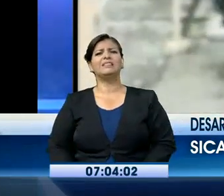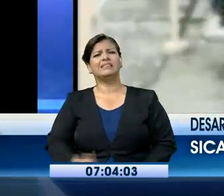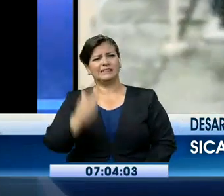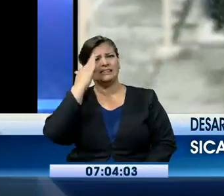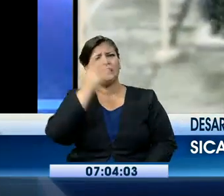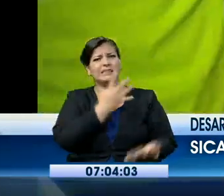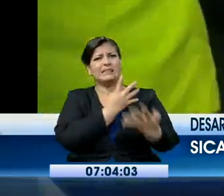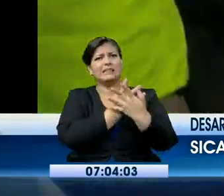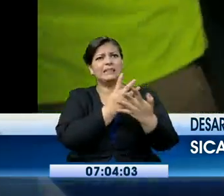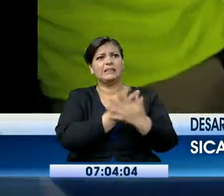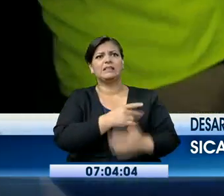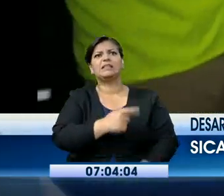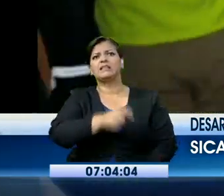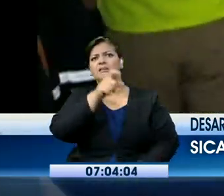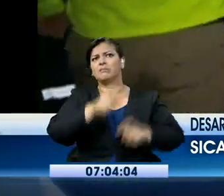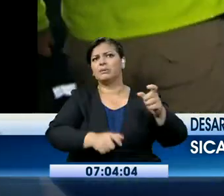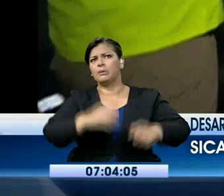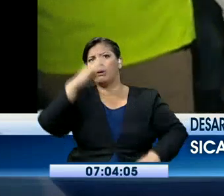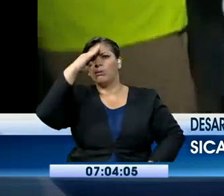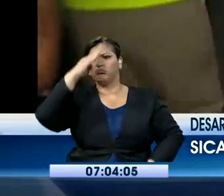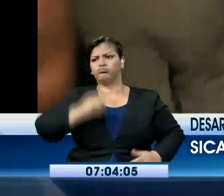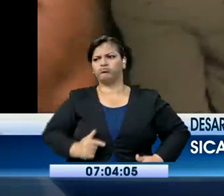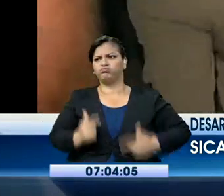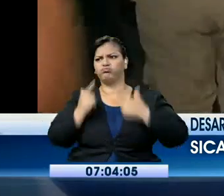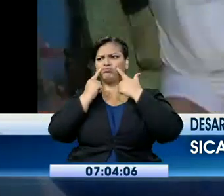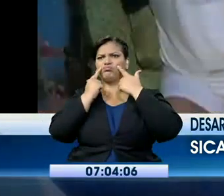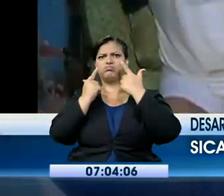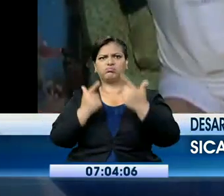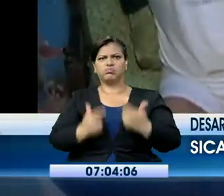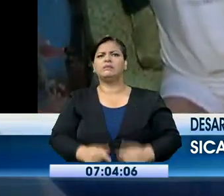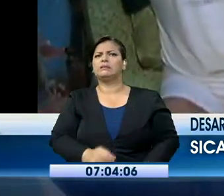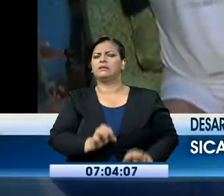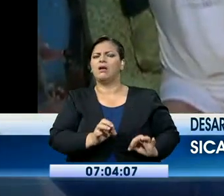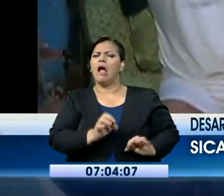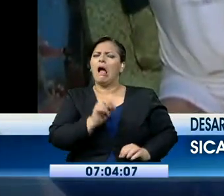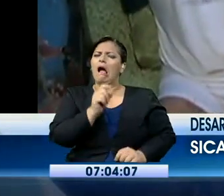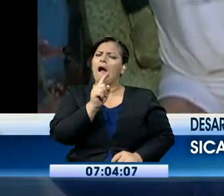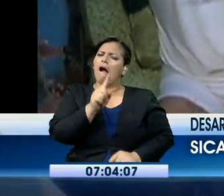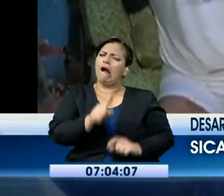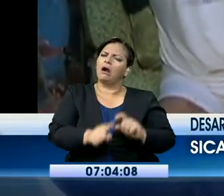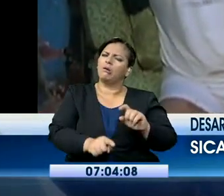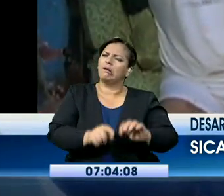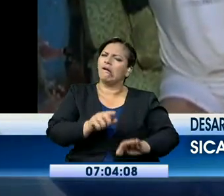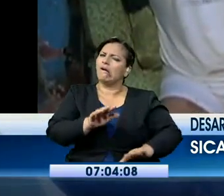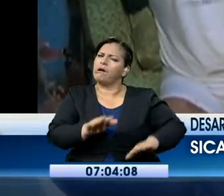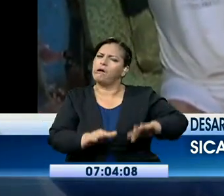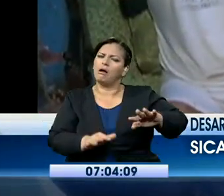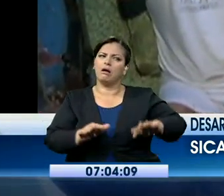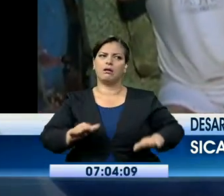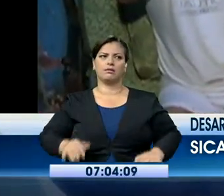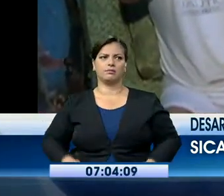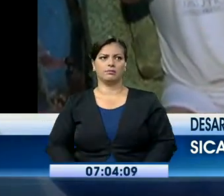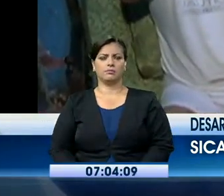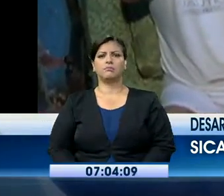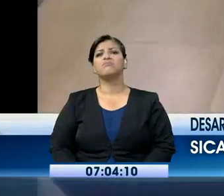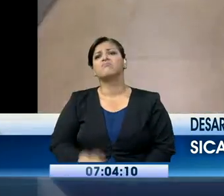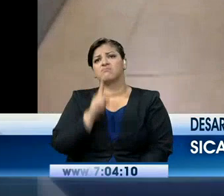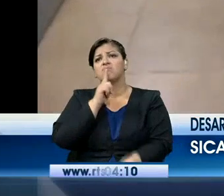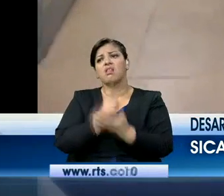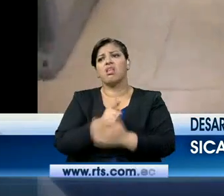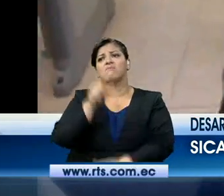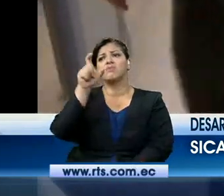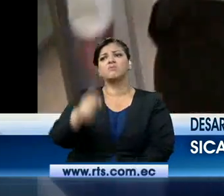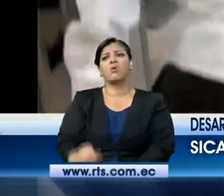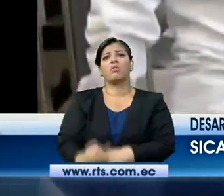algunas deficiencias. Sucede a pesar de que cumplen una sentencia. Sí, ¿para qué le prestará? Para que yo vaya a robar, así se puede. Y